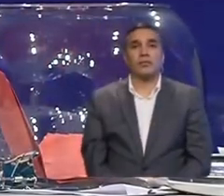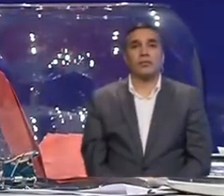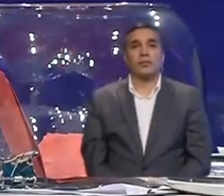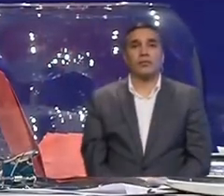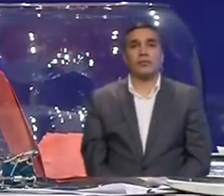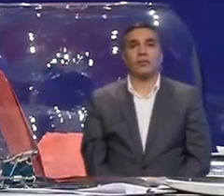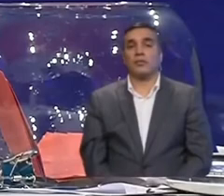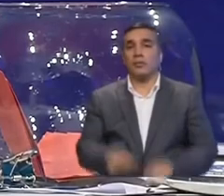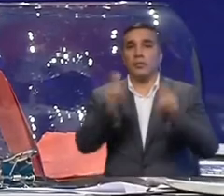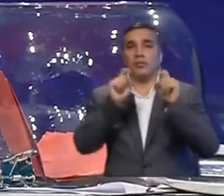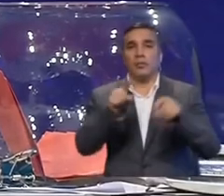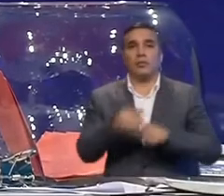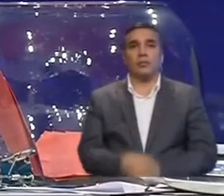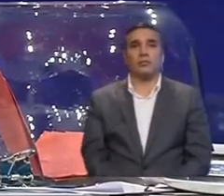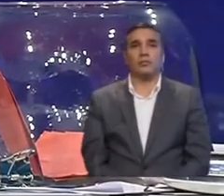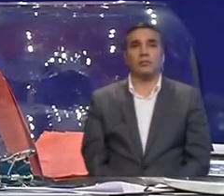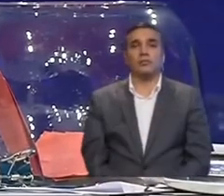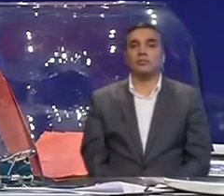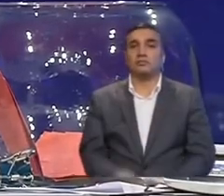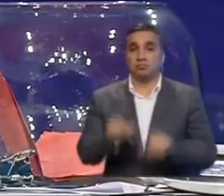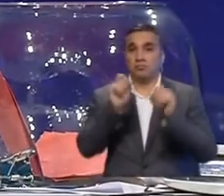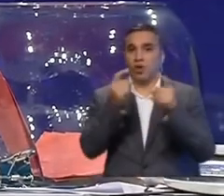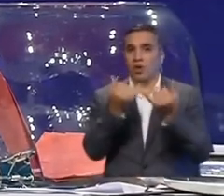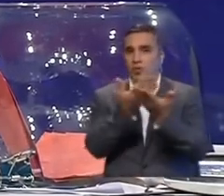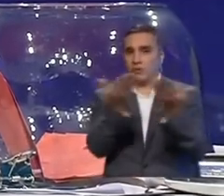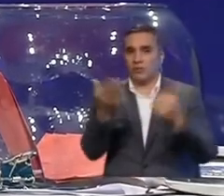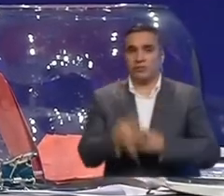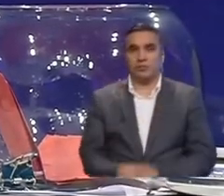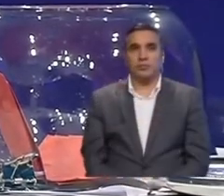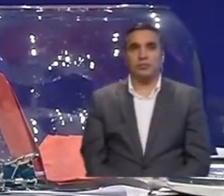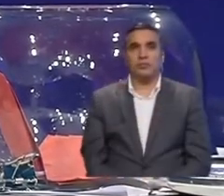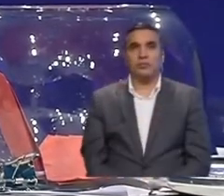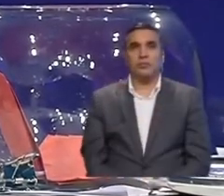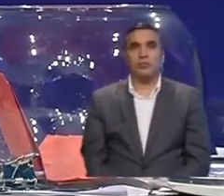Y la pregunta es la siguiente.